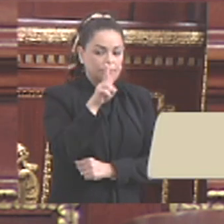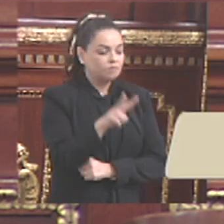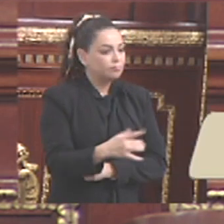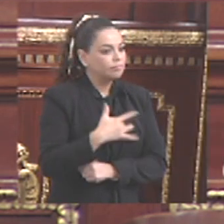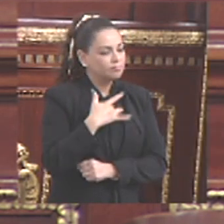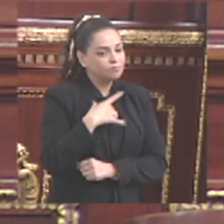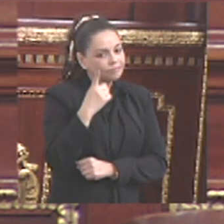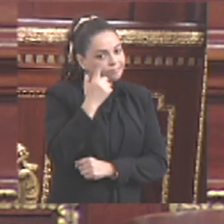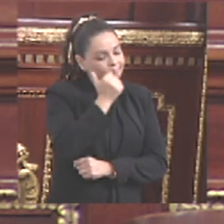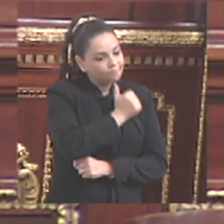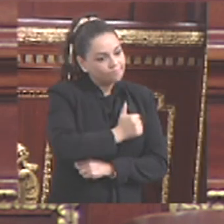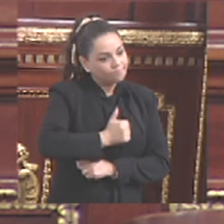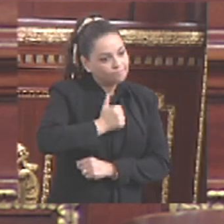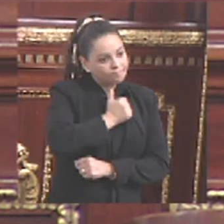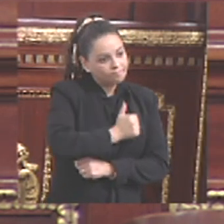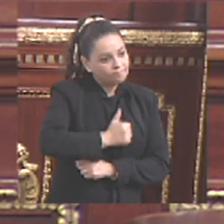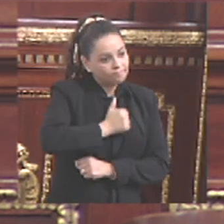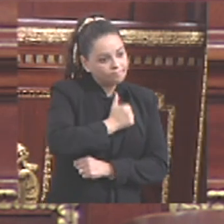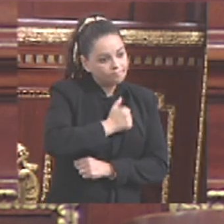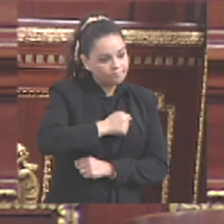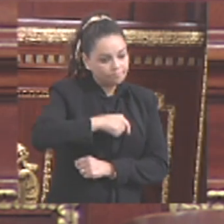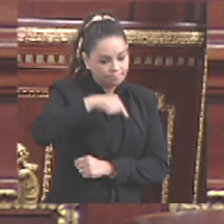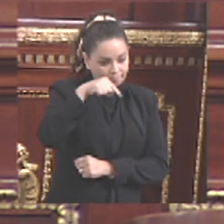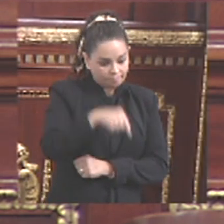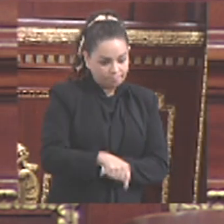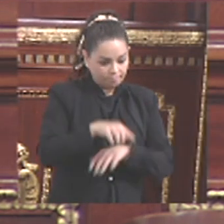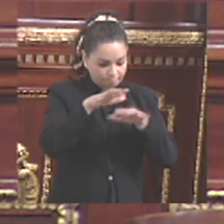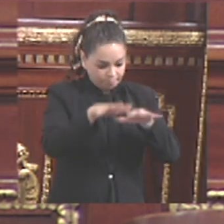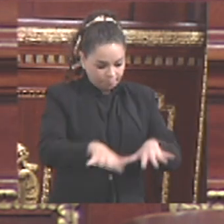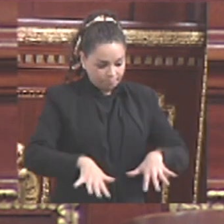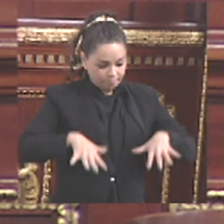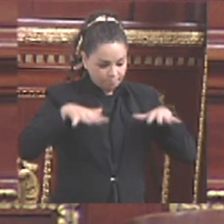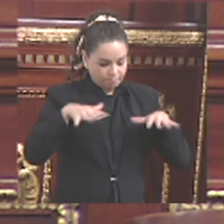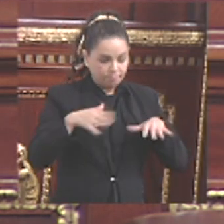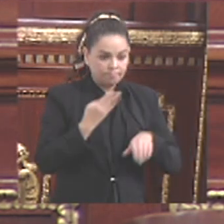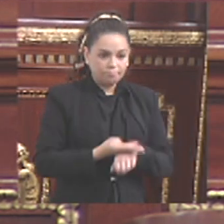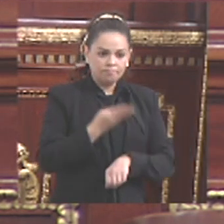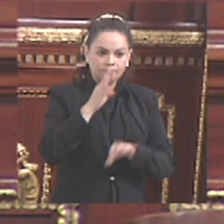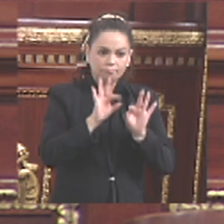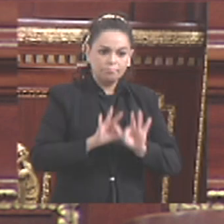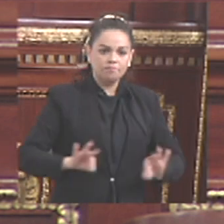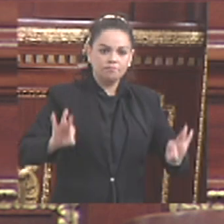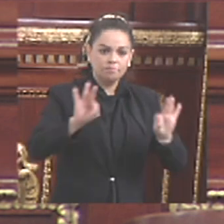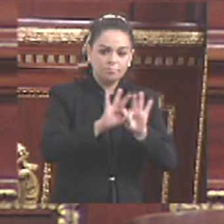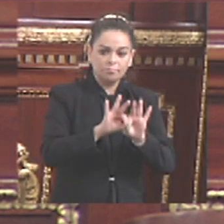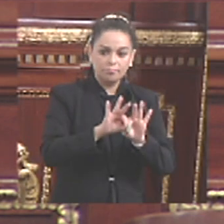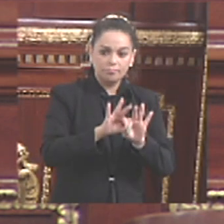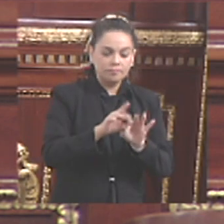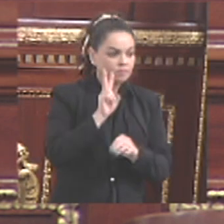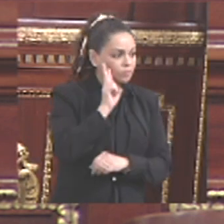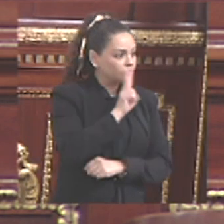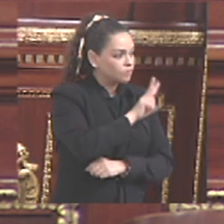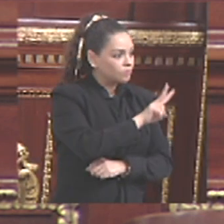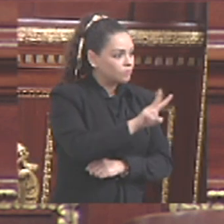una ceremonia solemne tan importante, en principio, pues falten tantas diputadas y diputados. Hoy